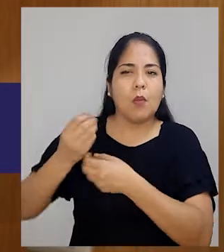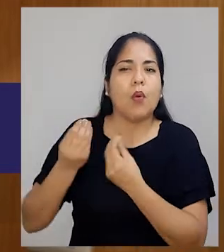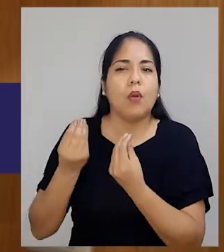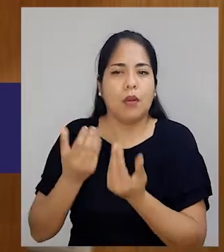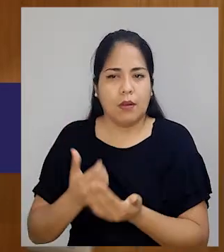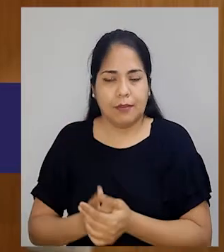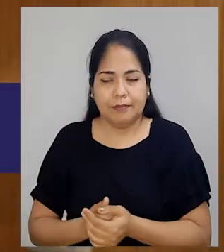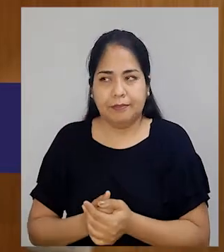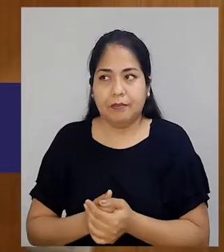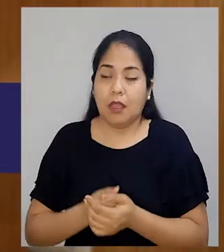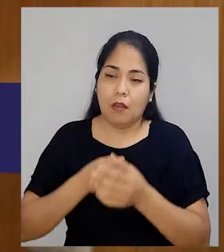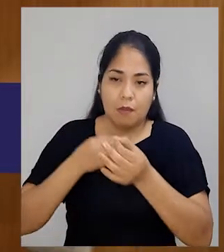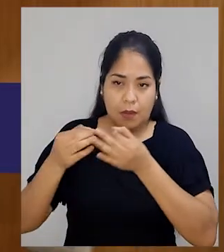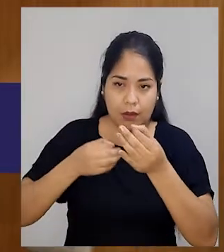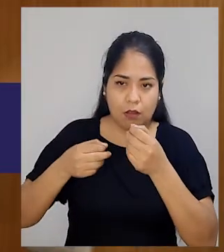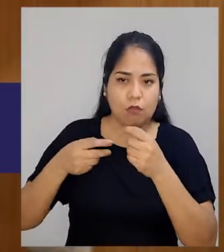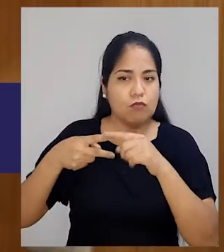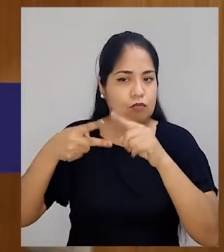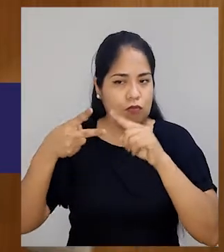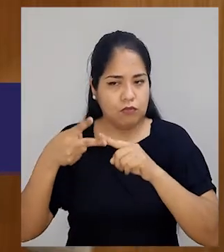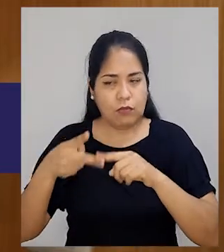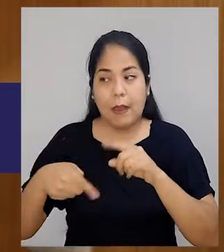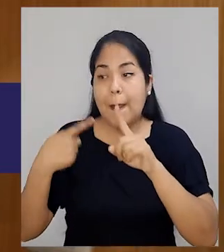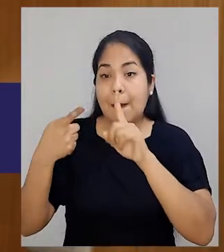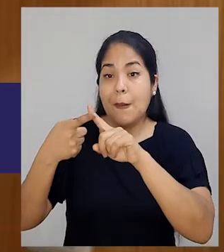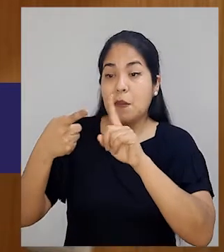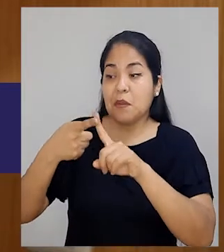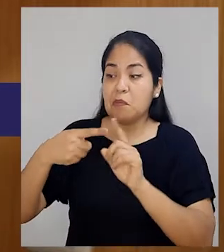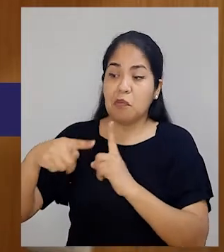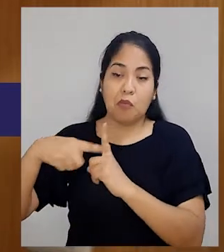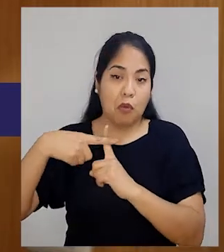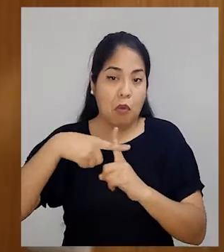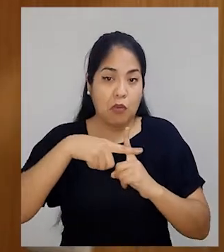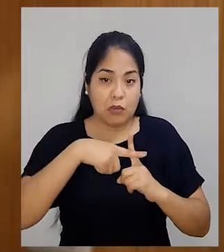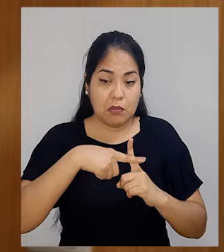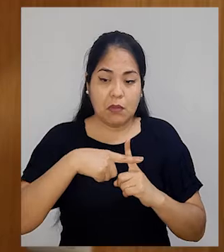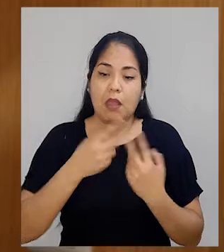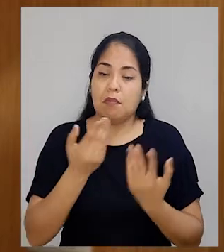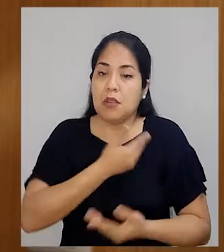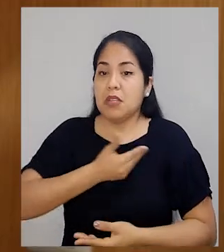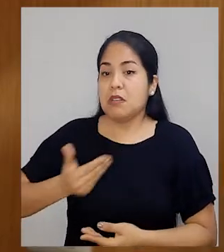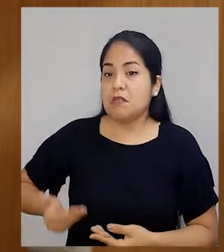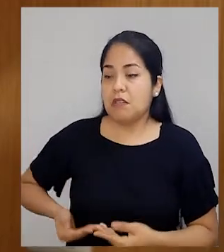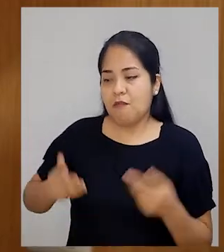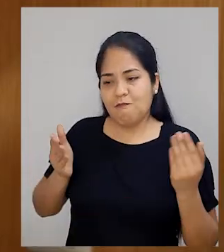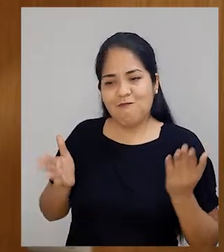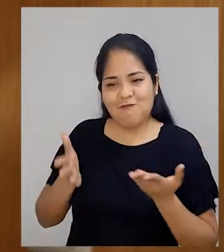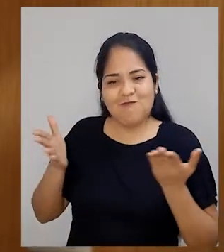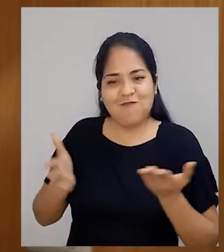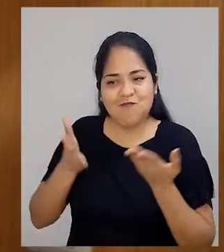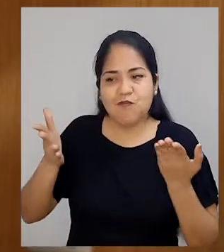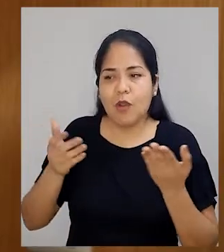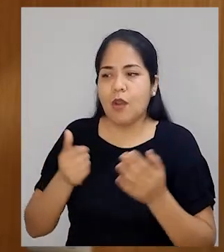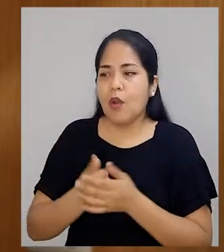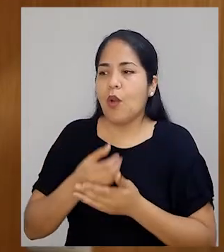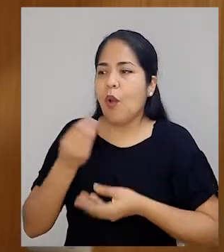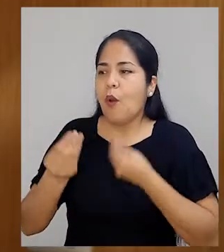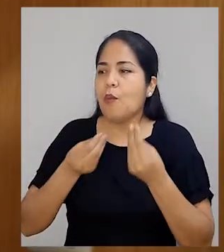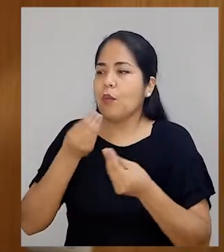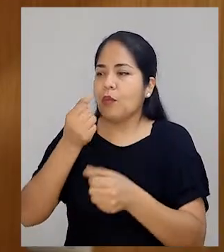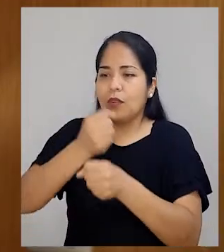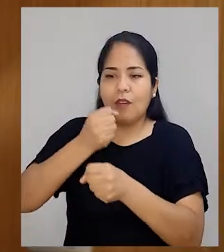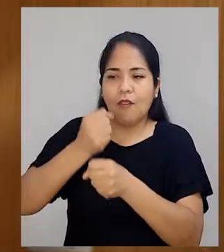empleo, no? Podemos verlo de dos maneras, ¿no? La primera, una mirada positiva, es que el Estado está